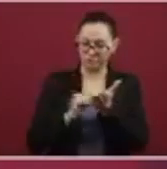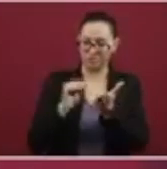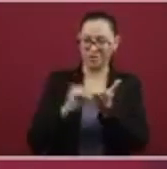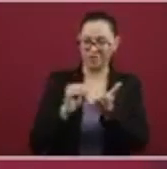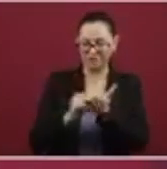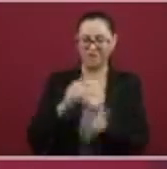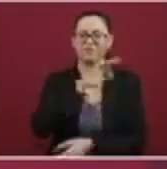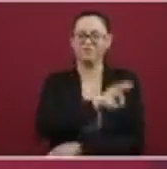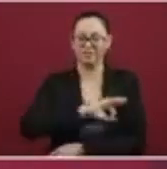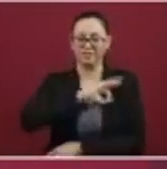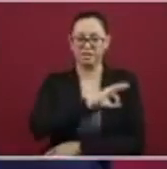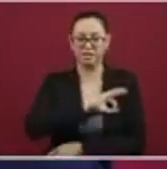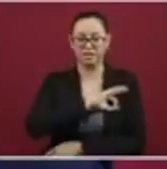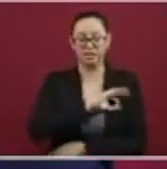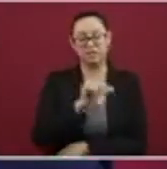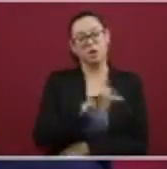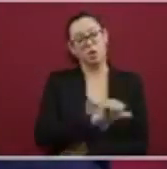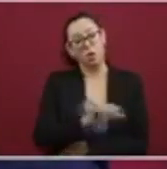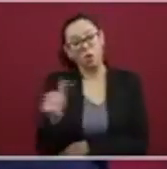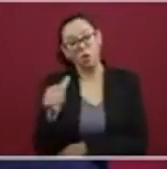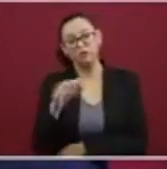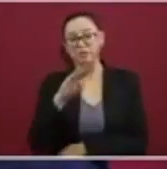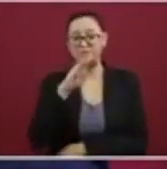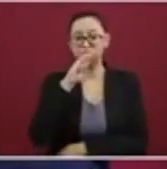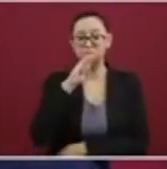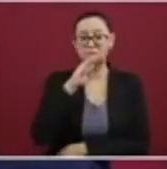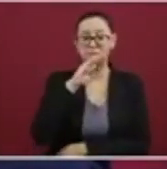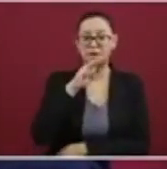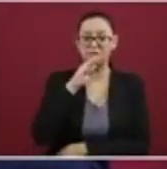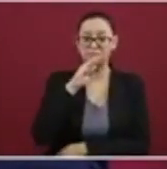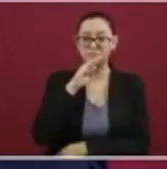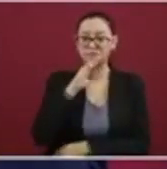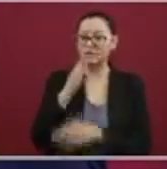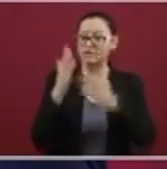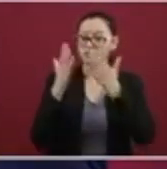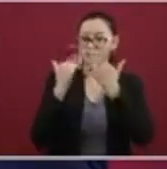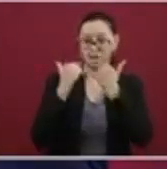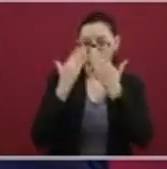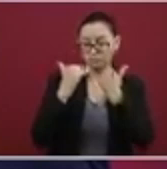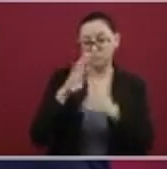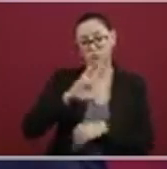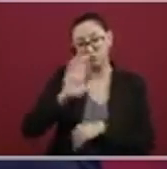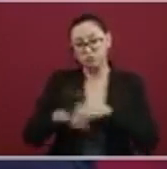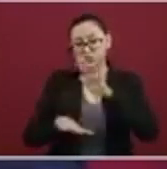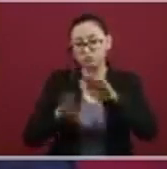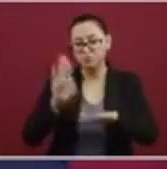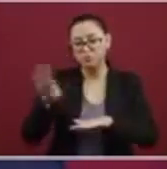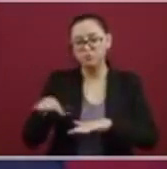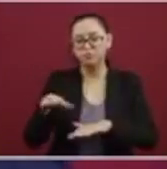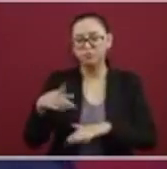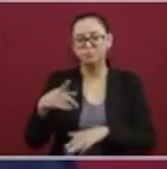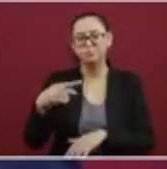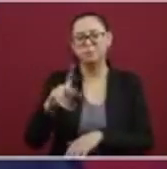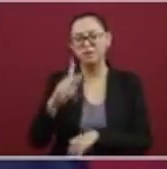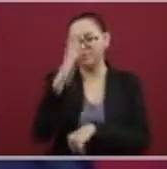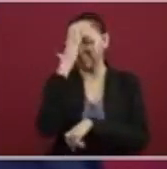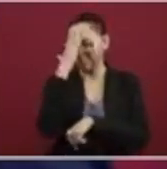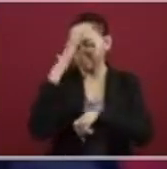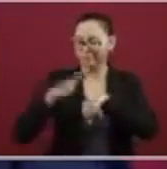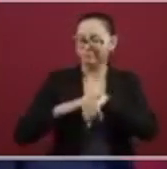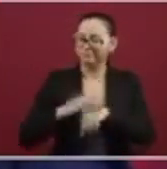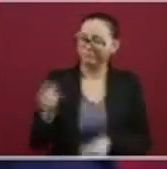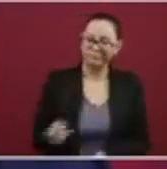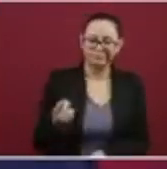eternamente a las que ya no están con nosotros, a las finadas,